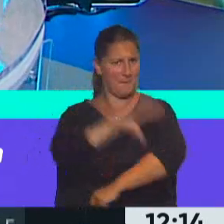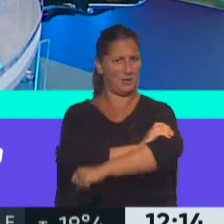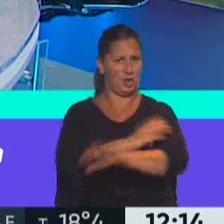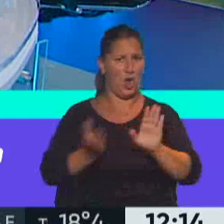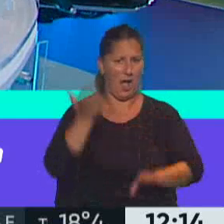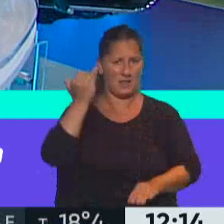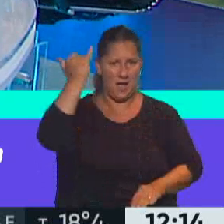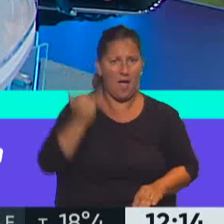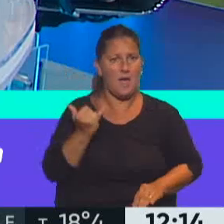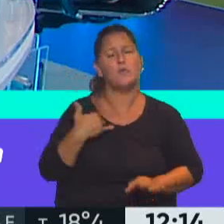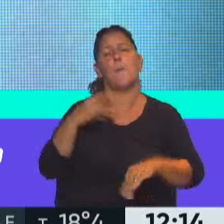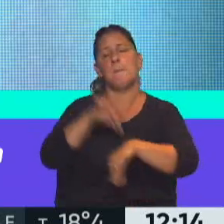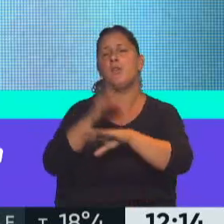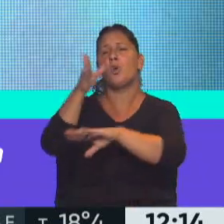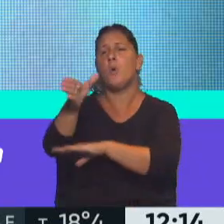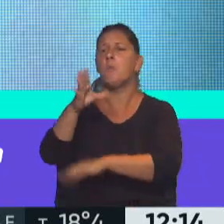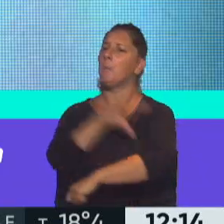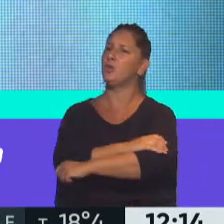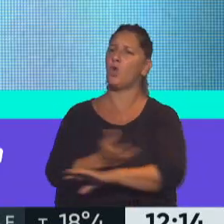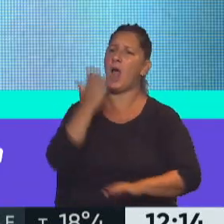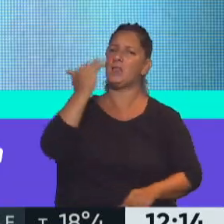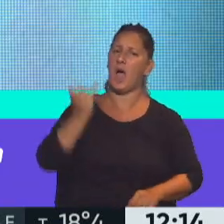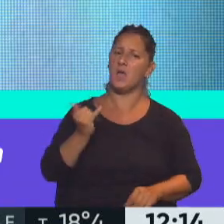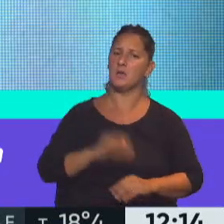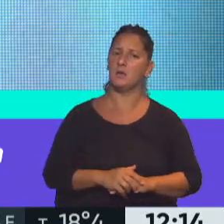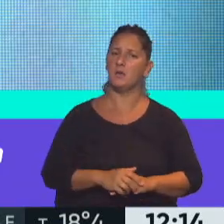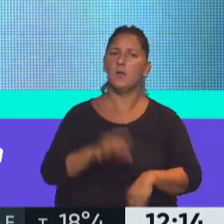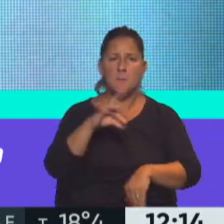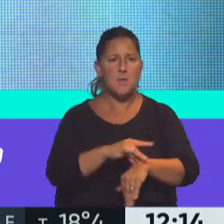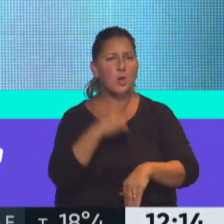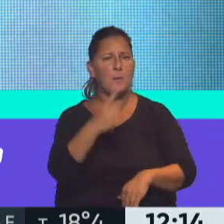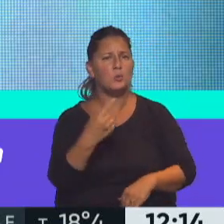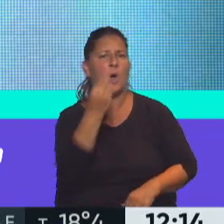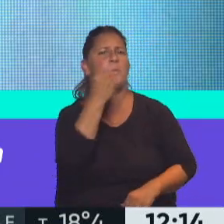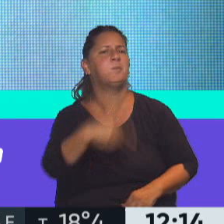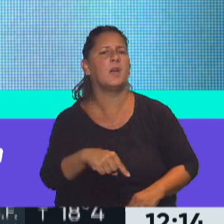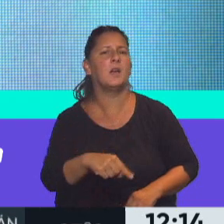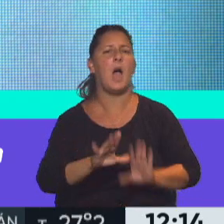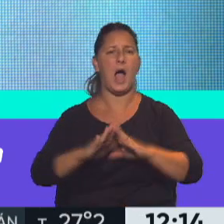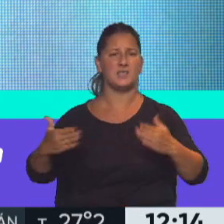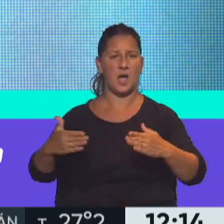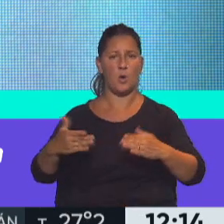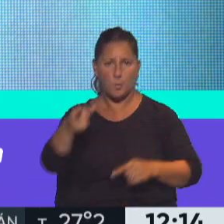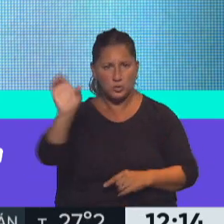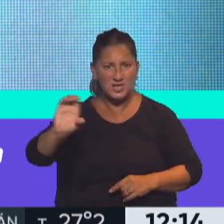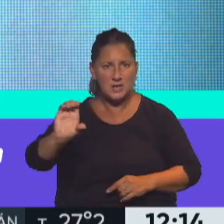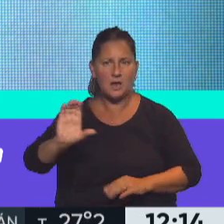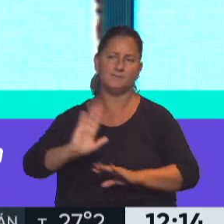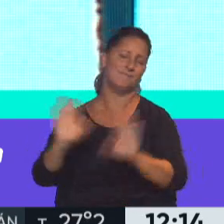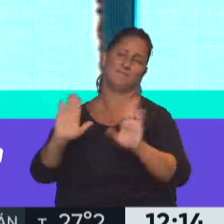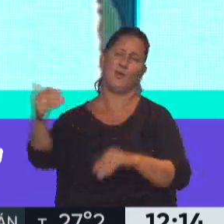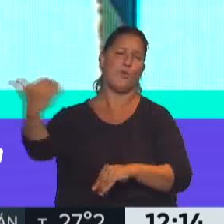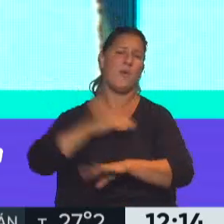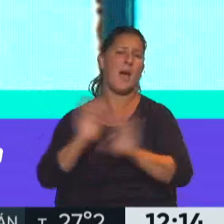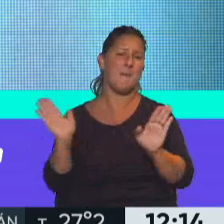Y voy a ir al médico y dice, che, tengo hipertensión. Y que el médico dice, ¿qué comiste? No, asado. ¿Te pusiste sal? Sí, no vengas más. Claro. Porque